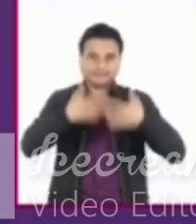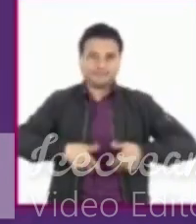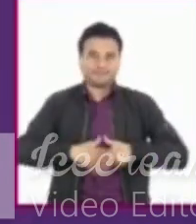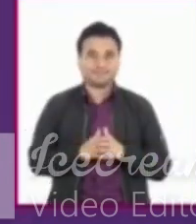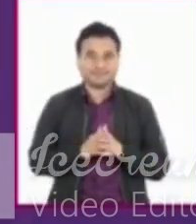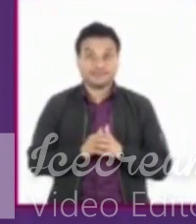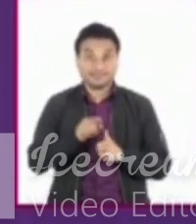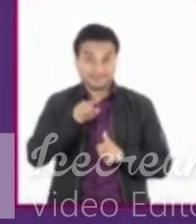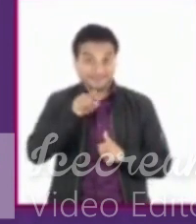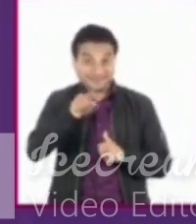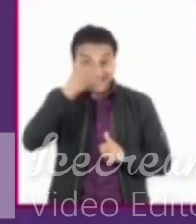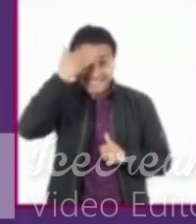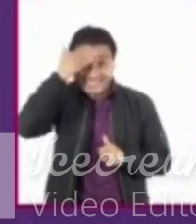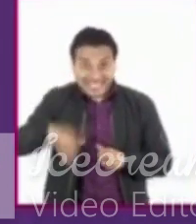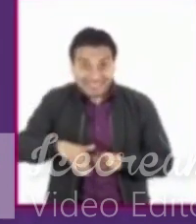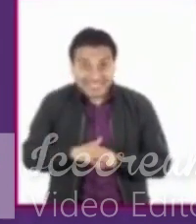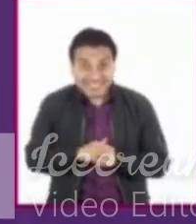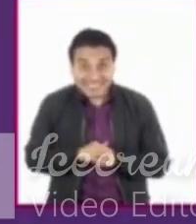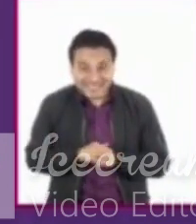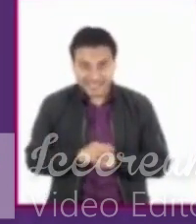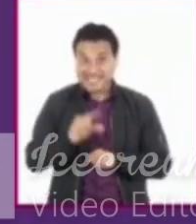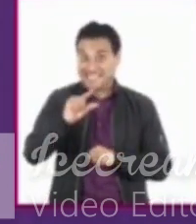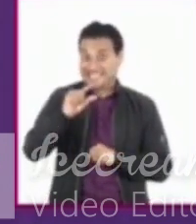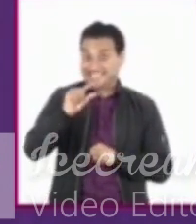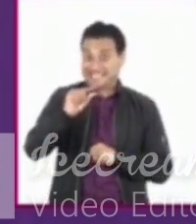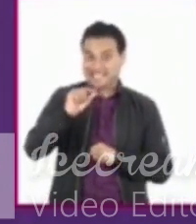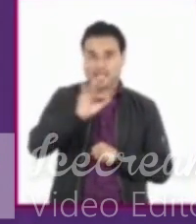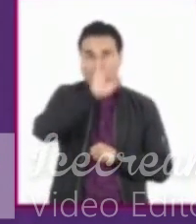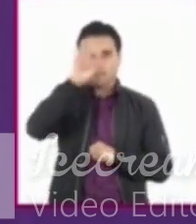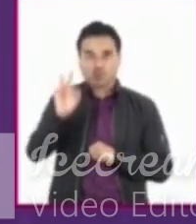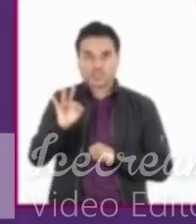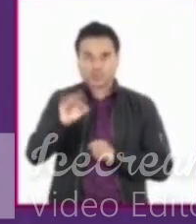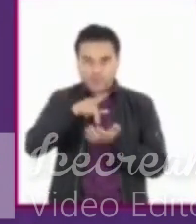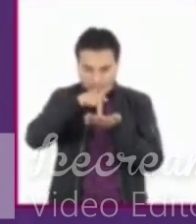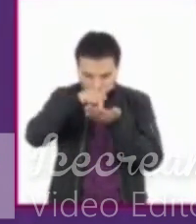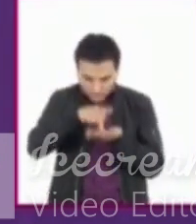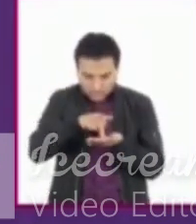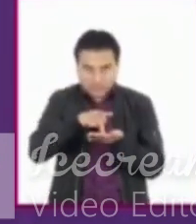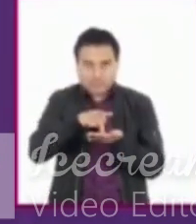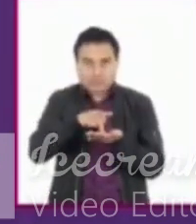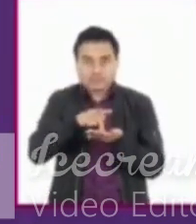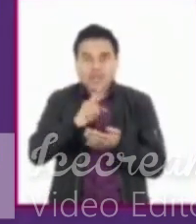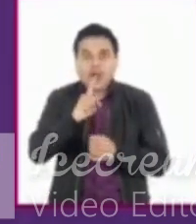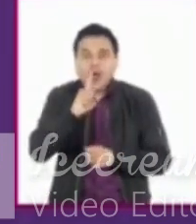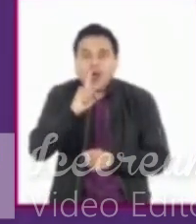¿Sabías que aproximadamente un 70% de tu peso es agua?